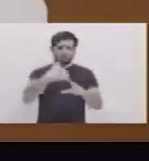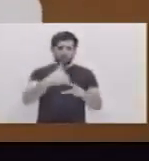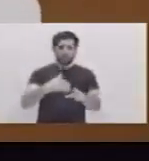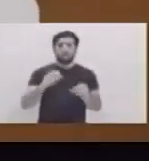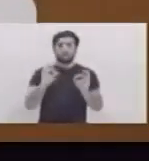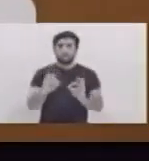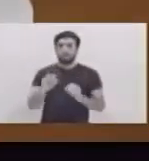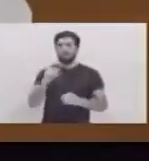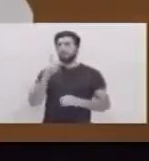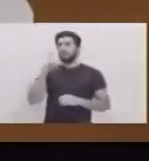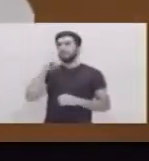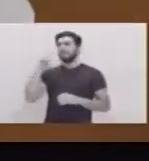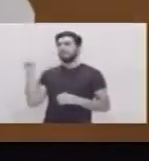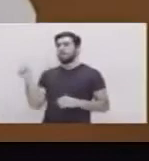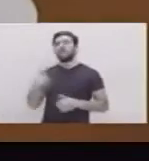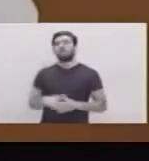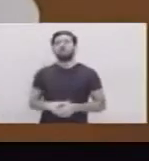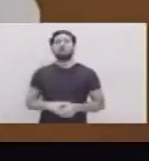circunferencias.